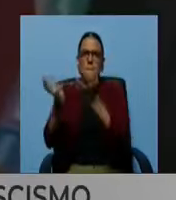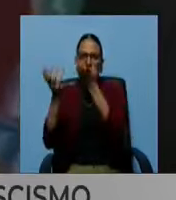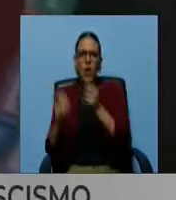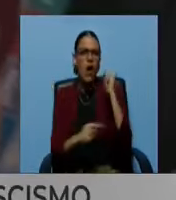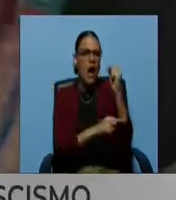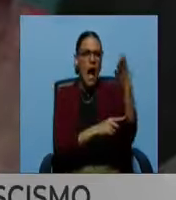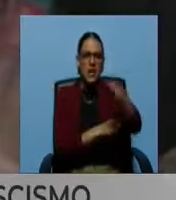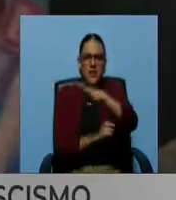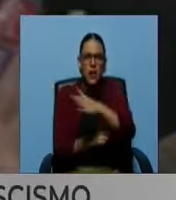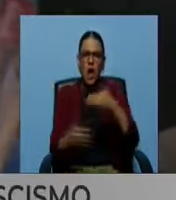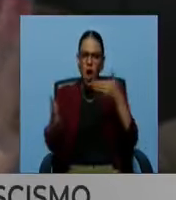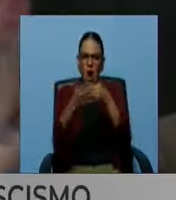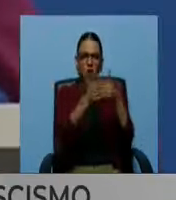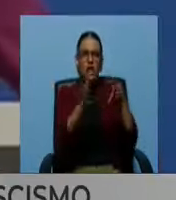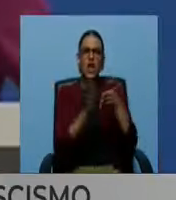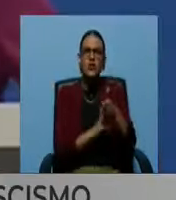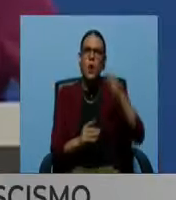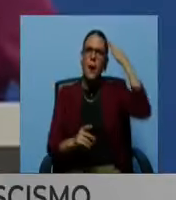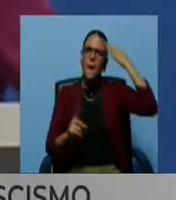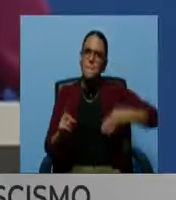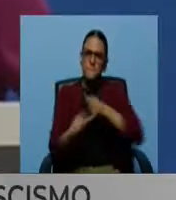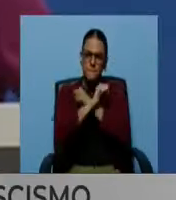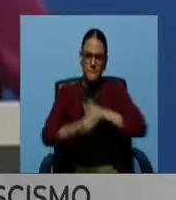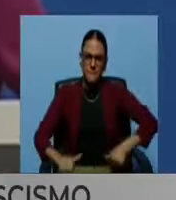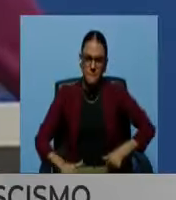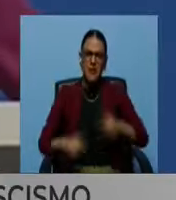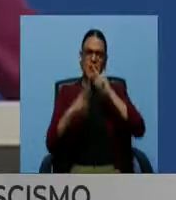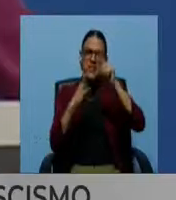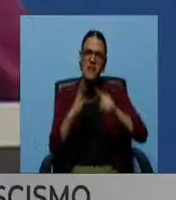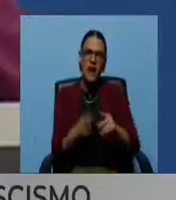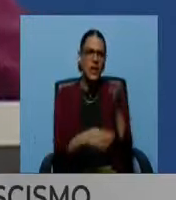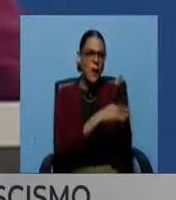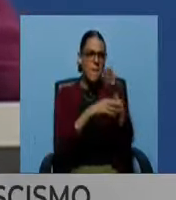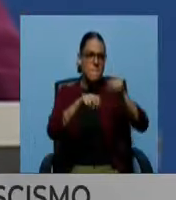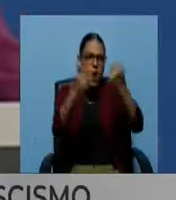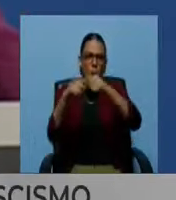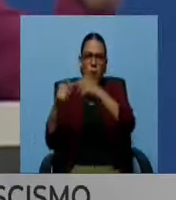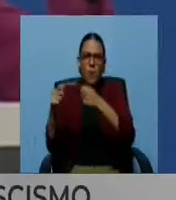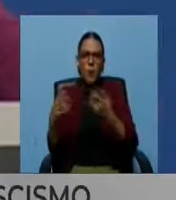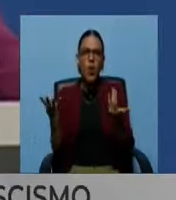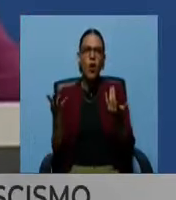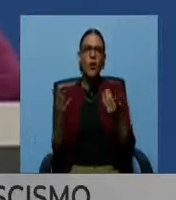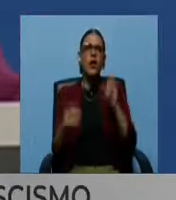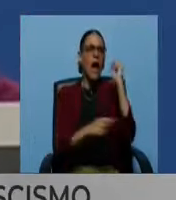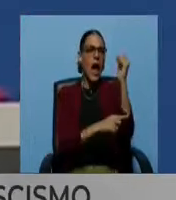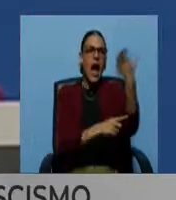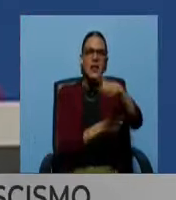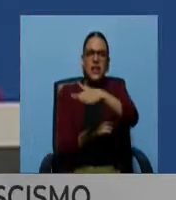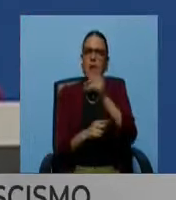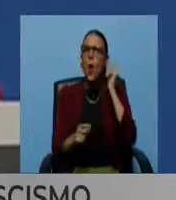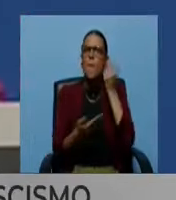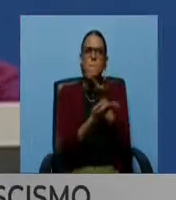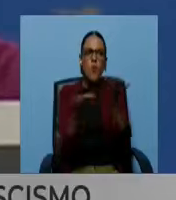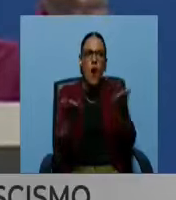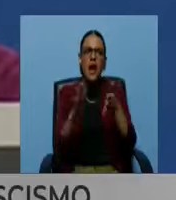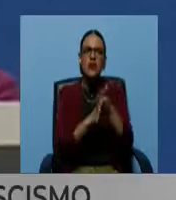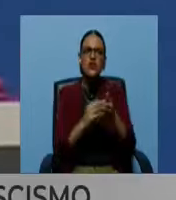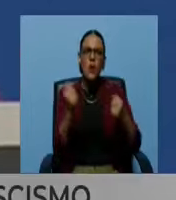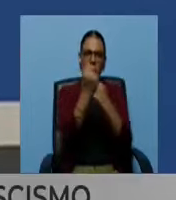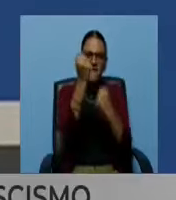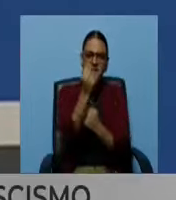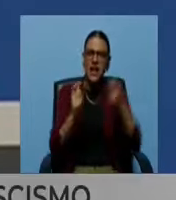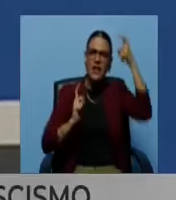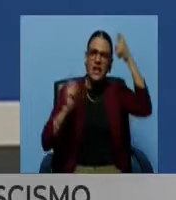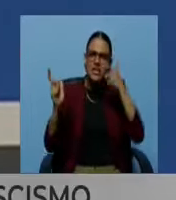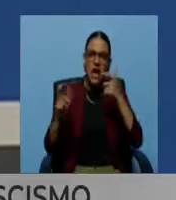asesinando, atacando a funcionarios de nuestra Fuerza Armada Nacional Bolivariana, asesinando a nuestras mujeres de base